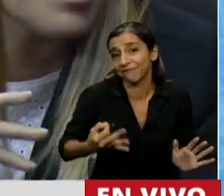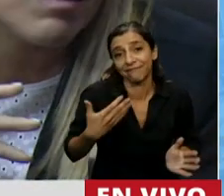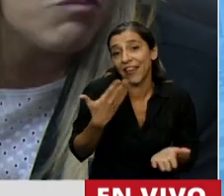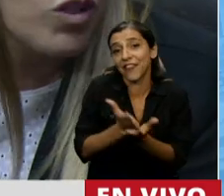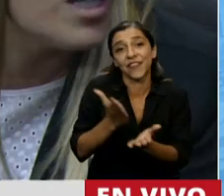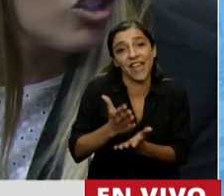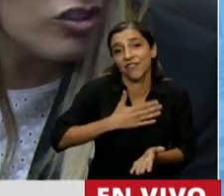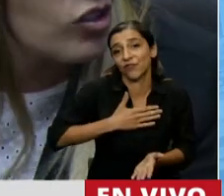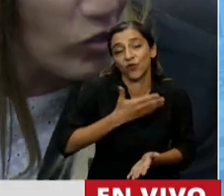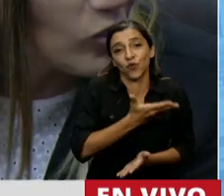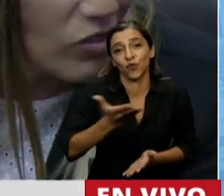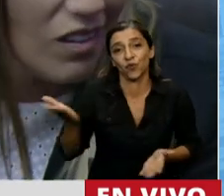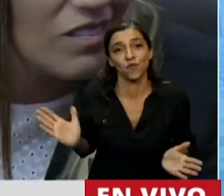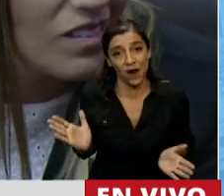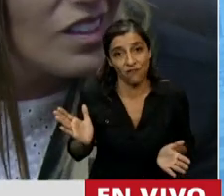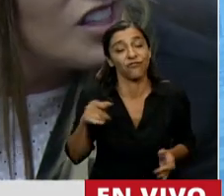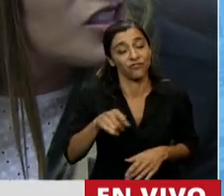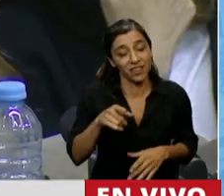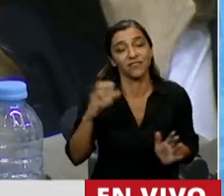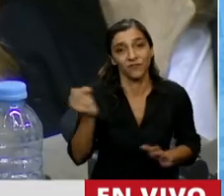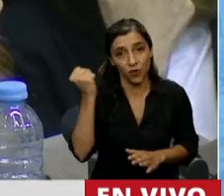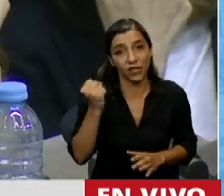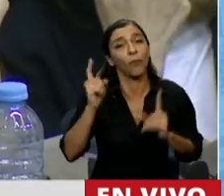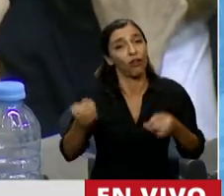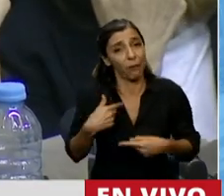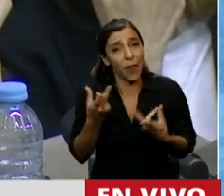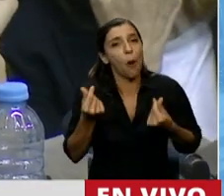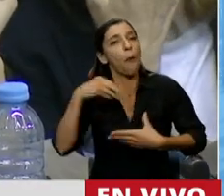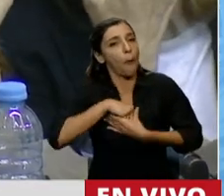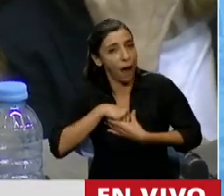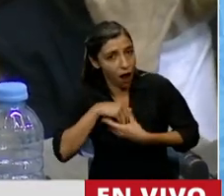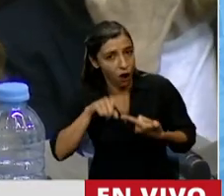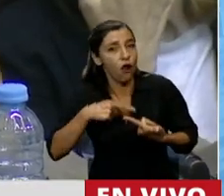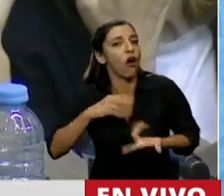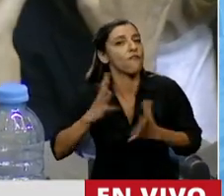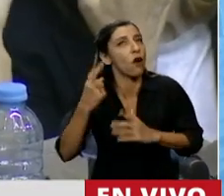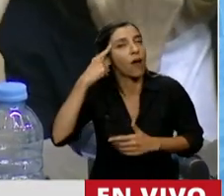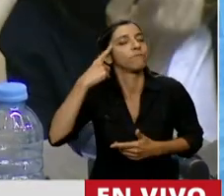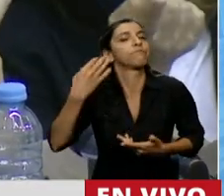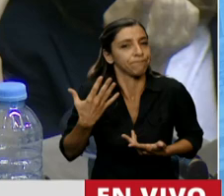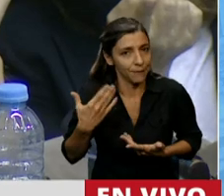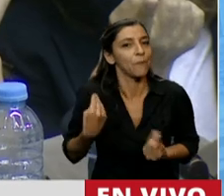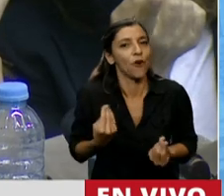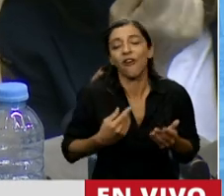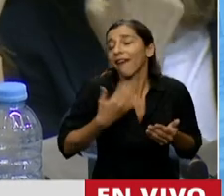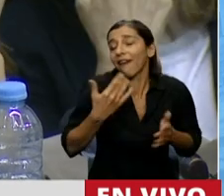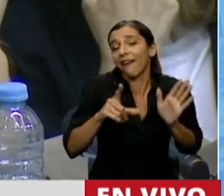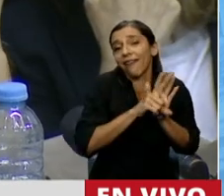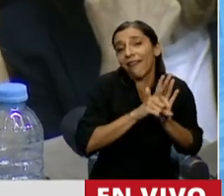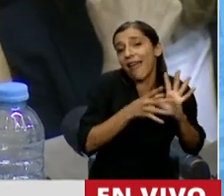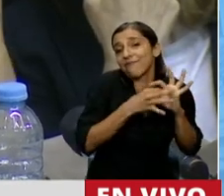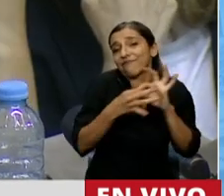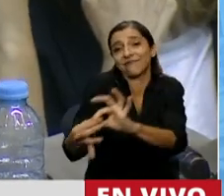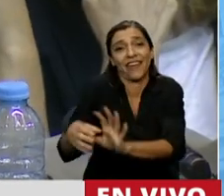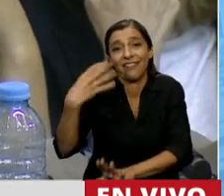cosas, de las valorizaciones, los principios y las normas de nuestra ley fundamental. En